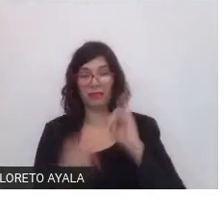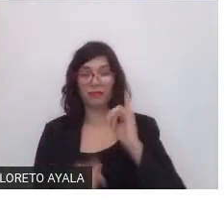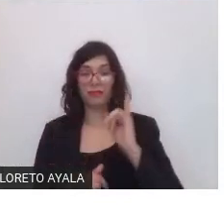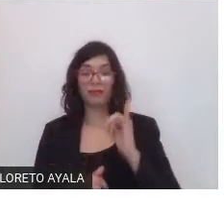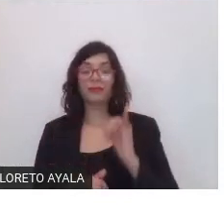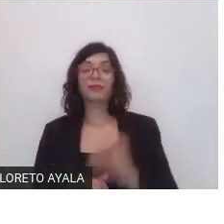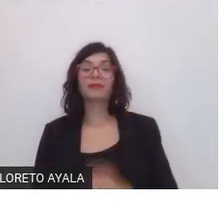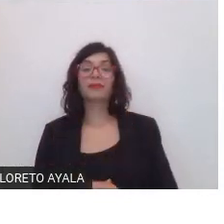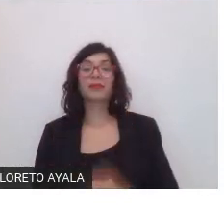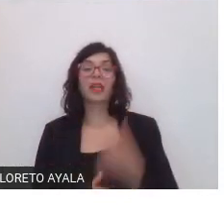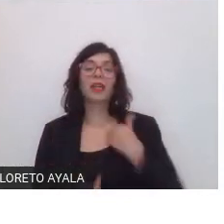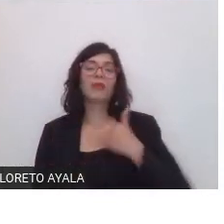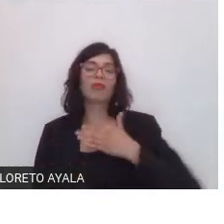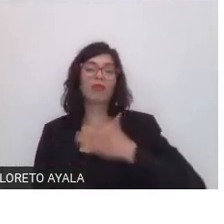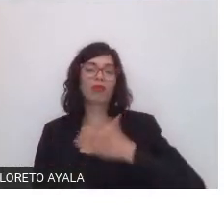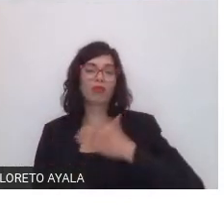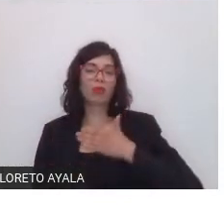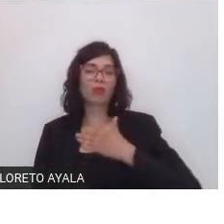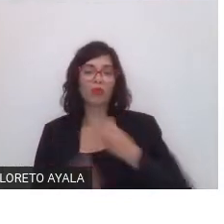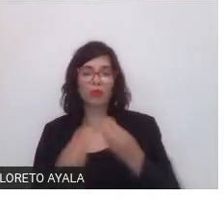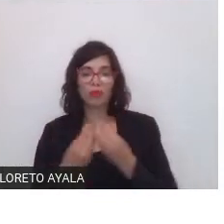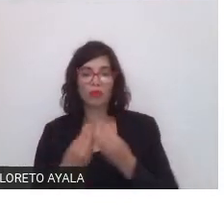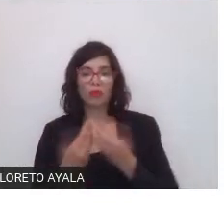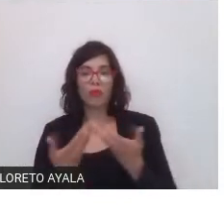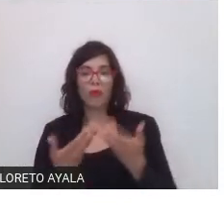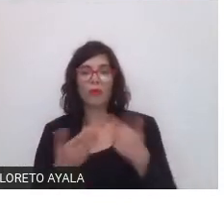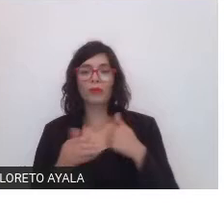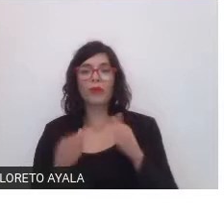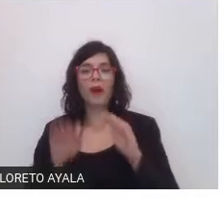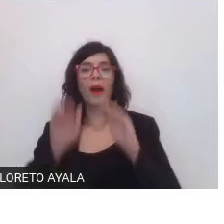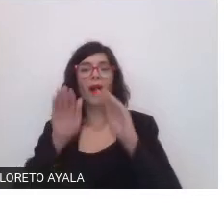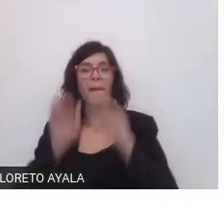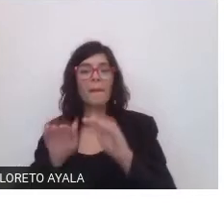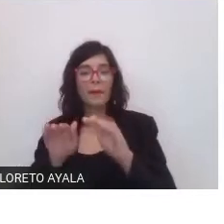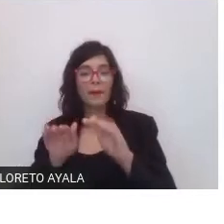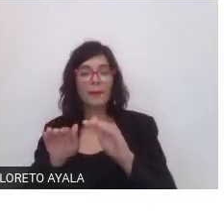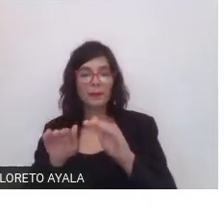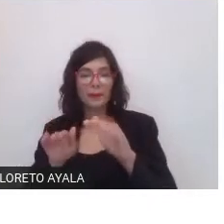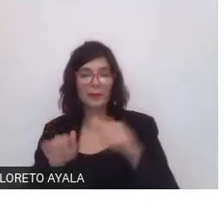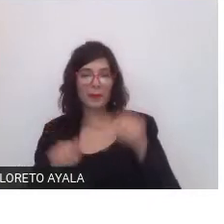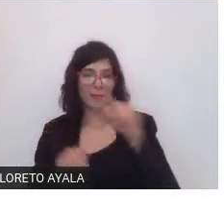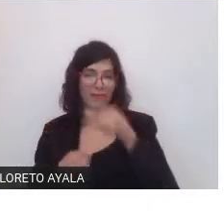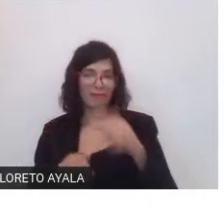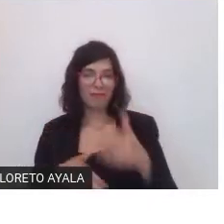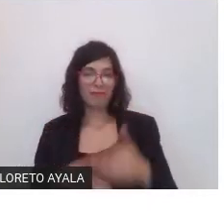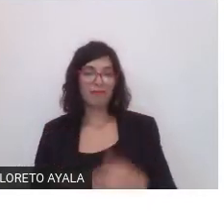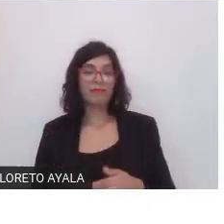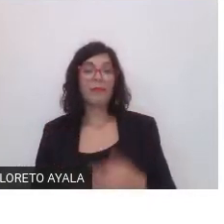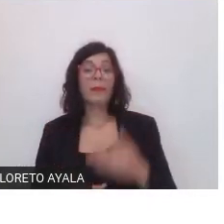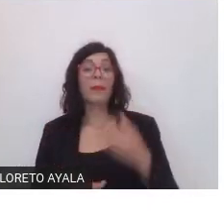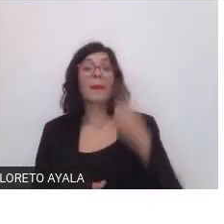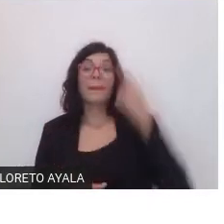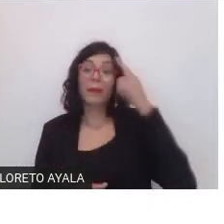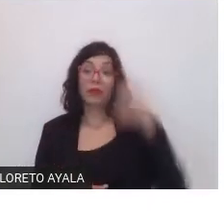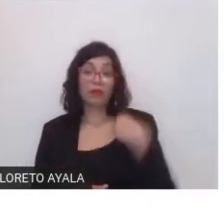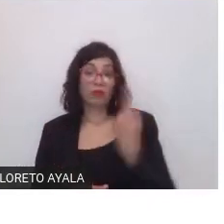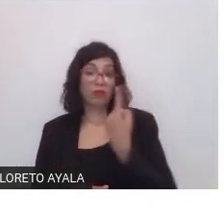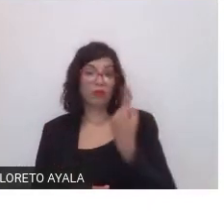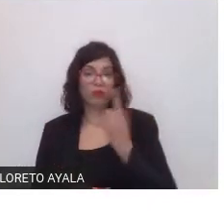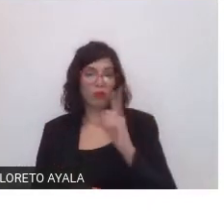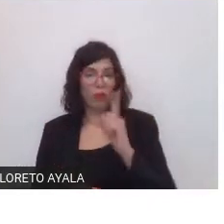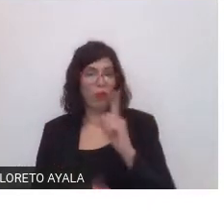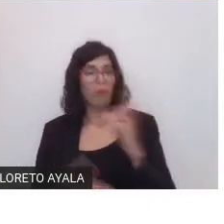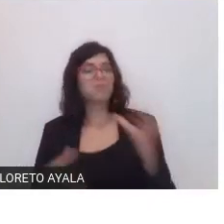Me gusta mucho la idea de poder aportar, pero también quiero destacar que hay un equipo conmigo, somos poquitos, eso